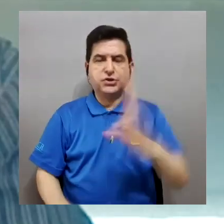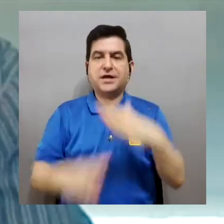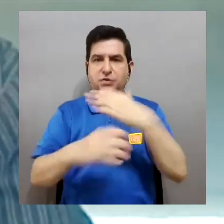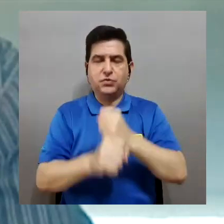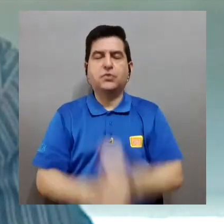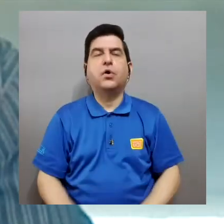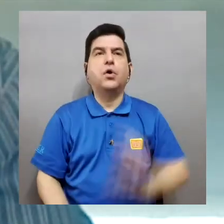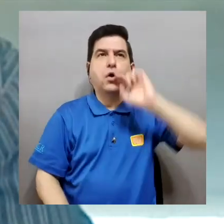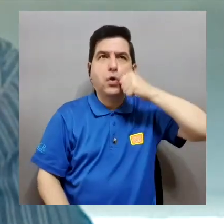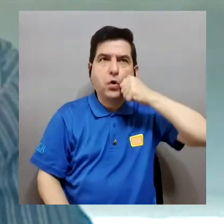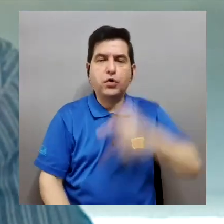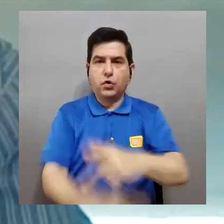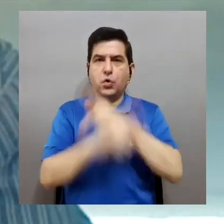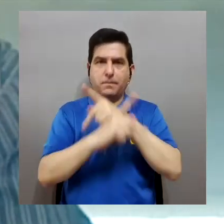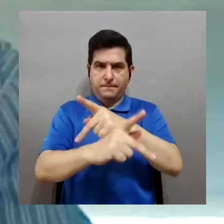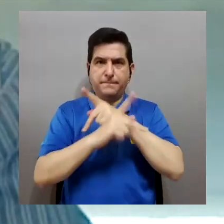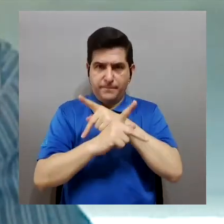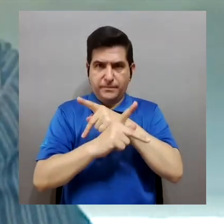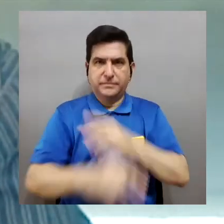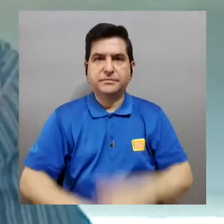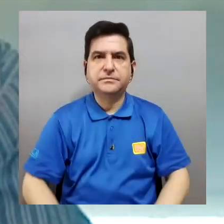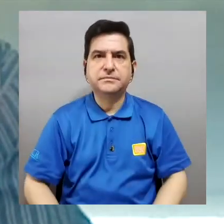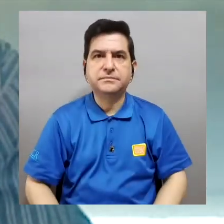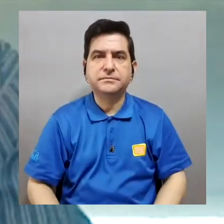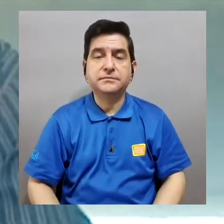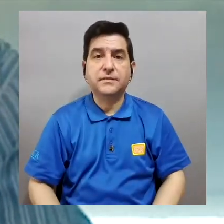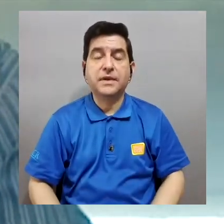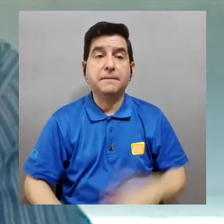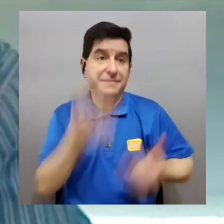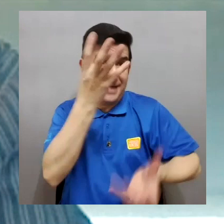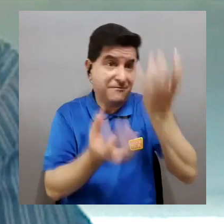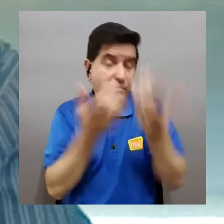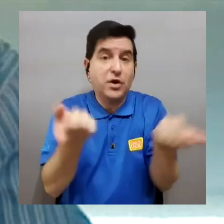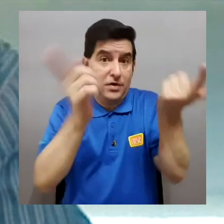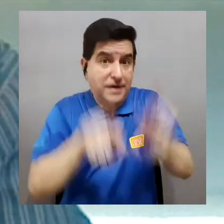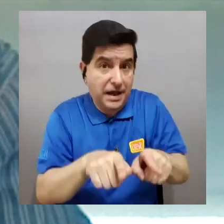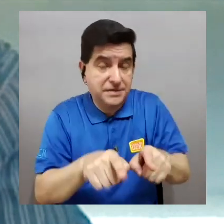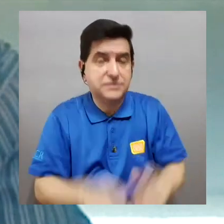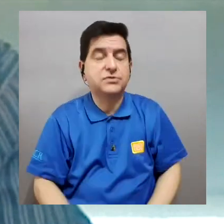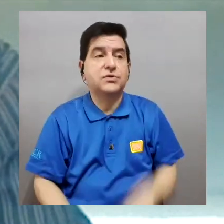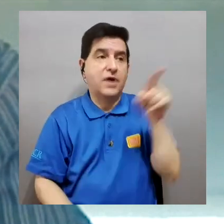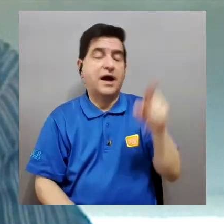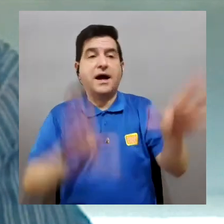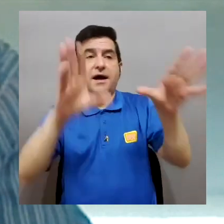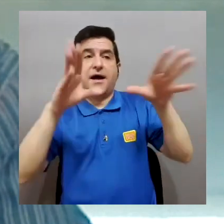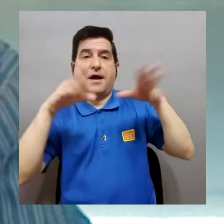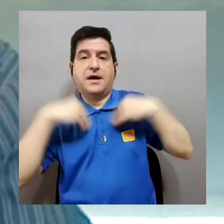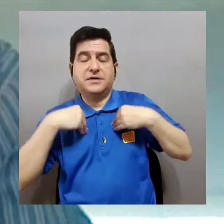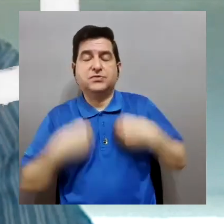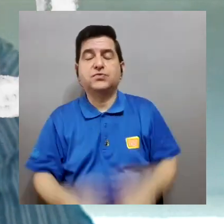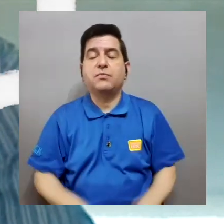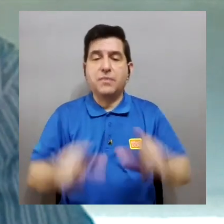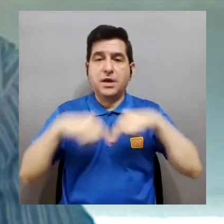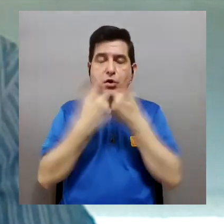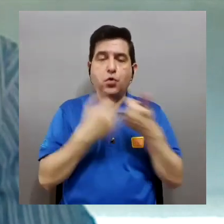Rica. El código de protección para incendio es adoptado por el Cuerpo